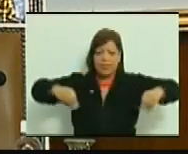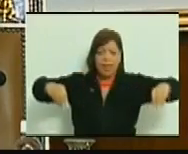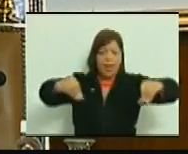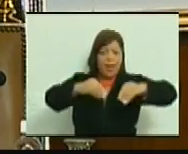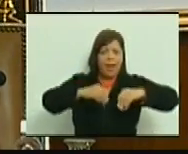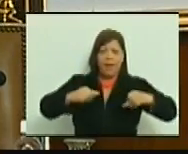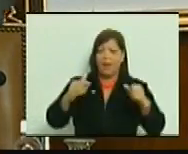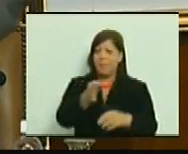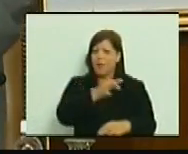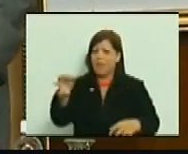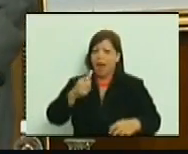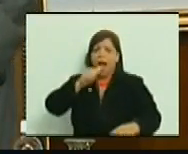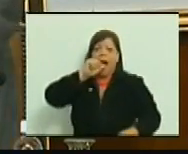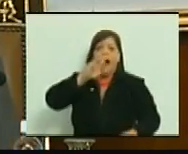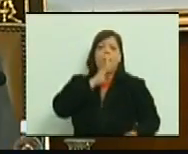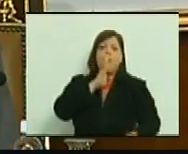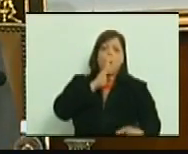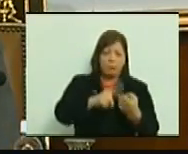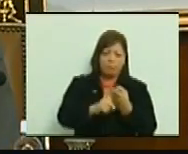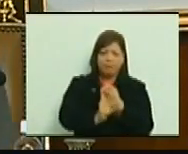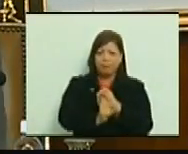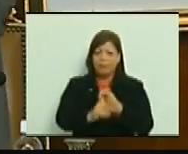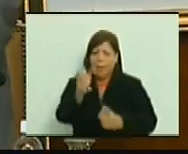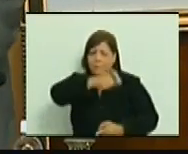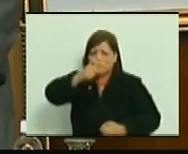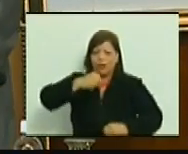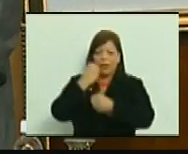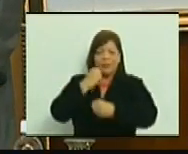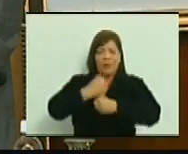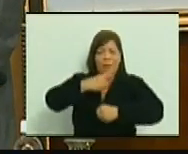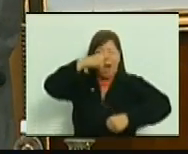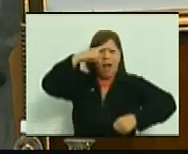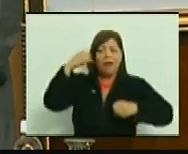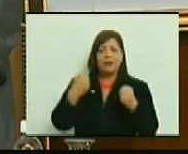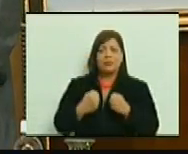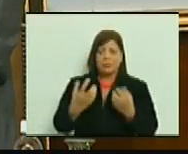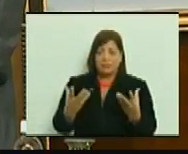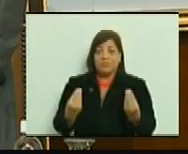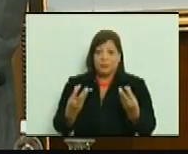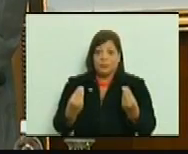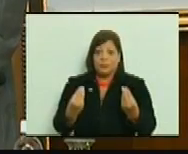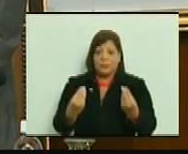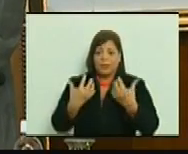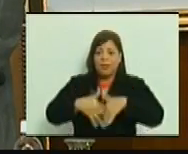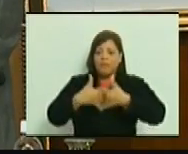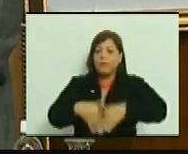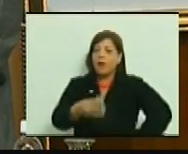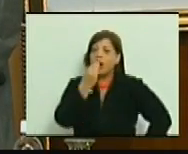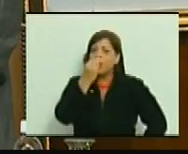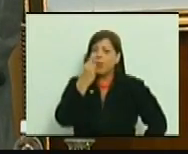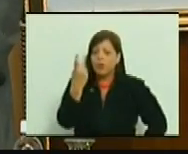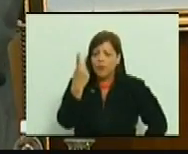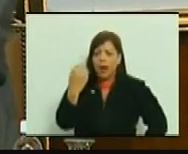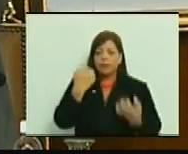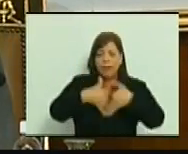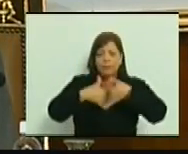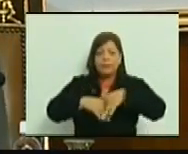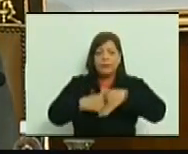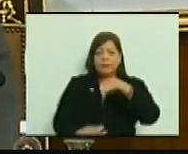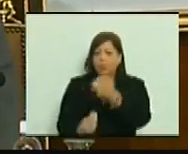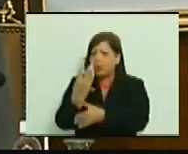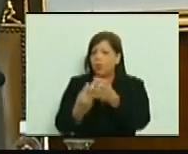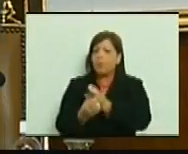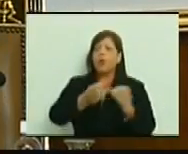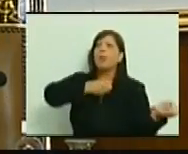este país tiene agua, este país tiene gente trabajadora. ¿Por qué nosotros no producimos los alimentos que nos comemos y producimos para